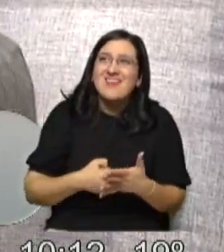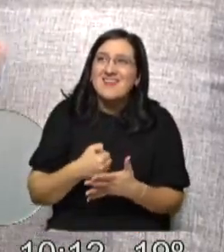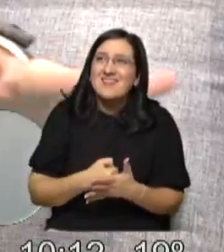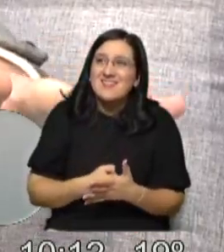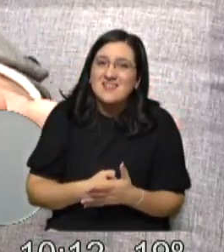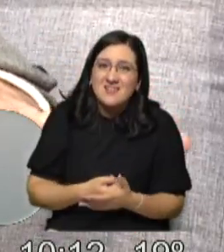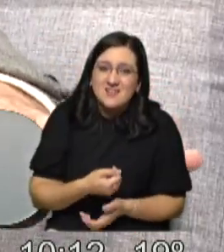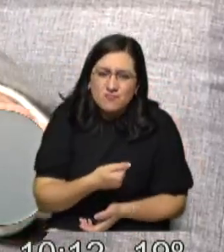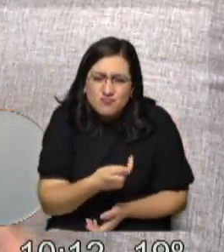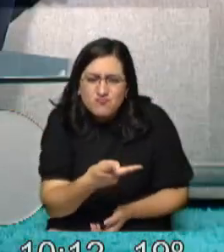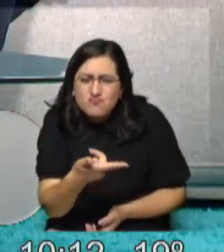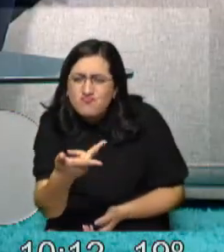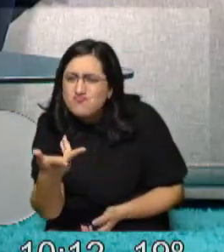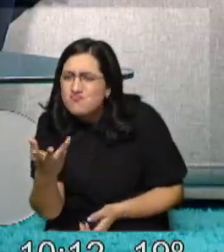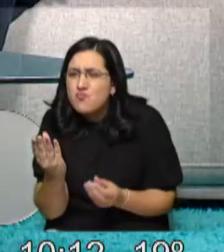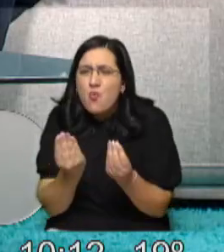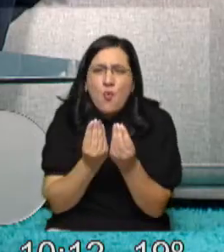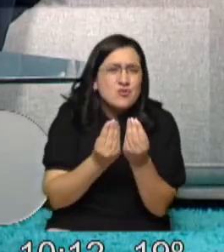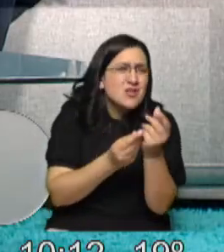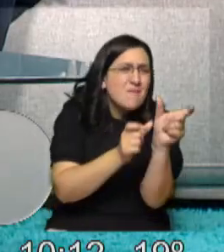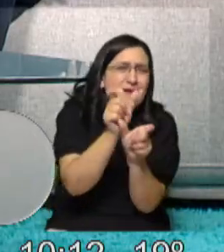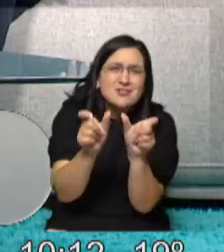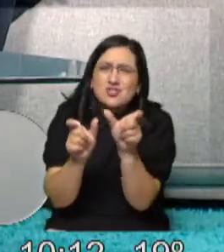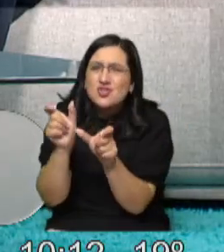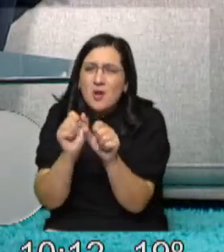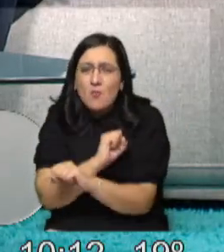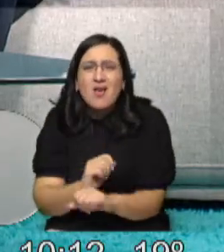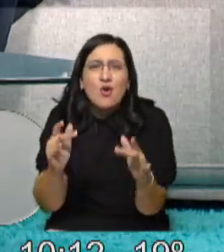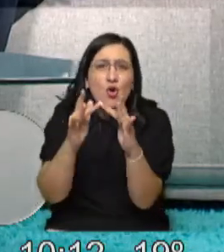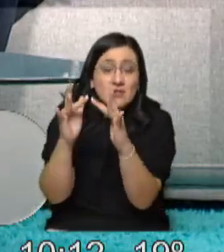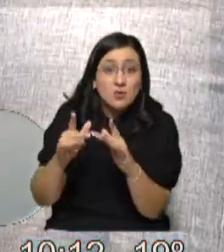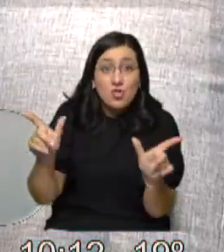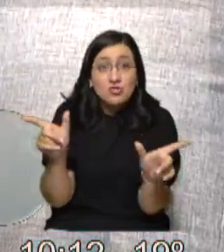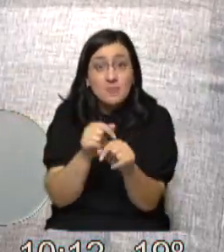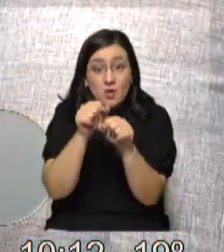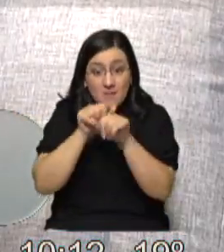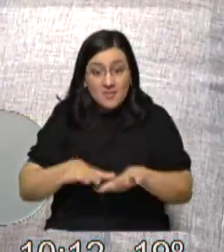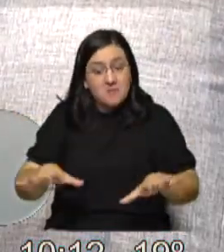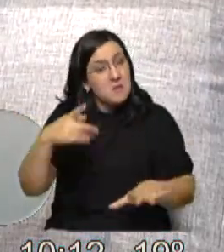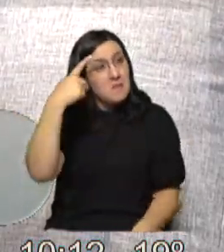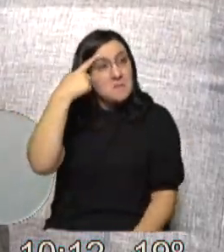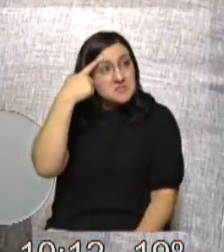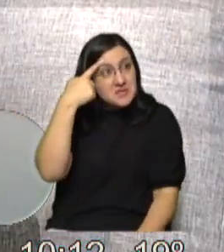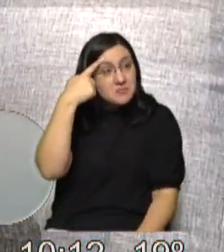la máxima cantidad de gente posible, ¿no? Una vez salida de la pandemia, se nos ocurrió con